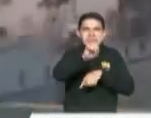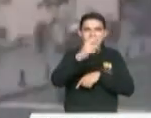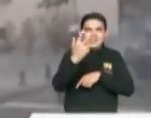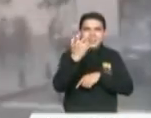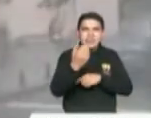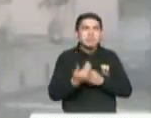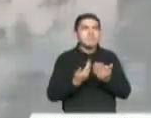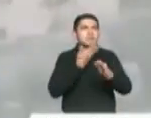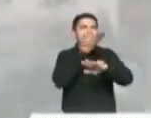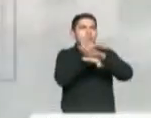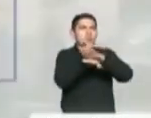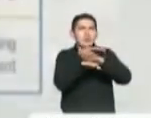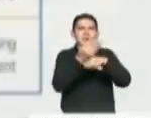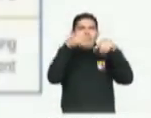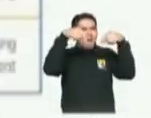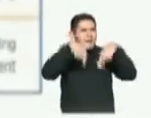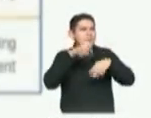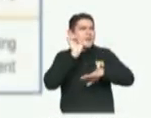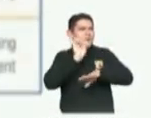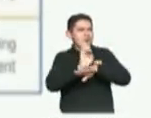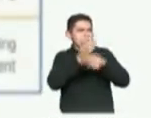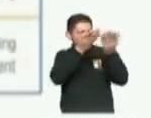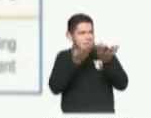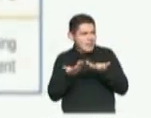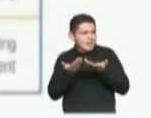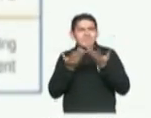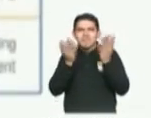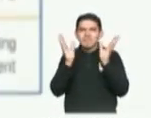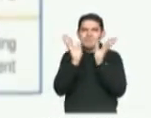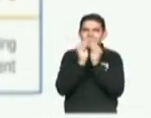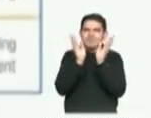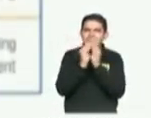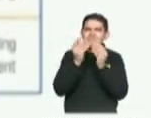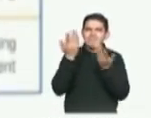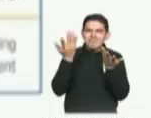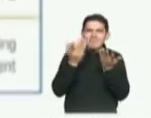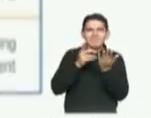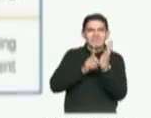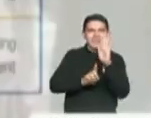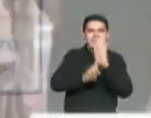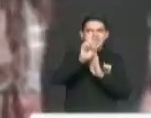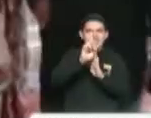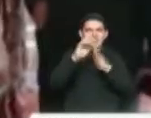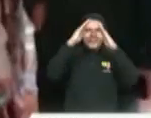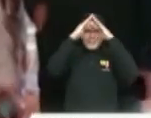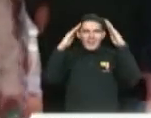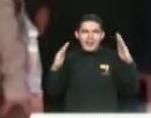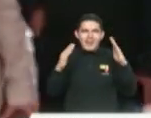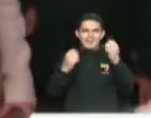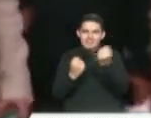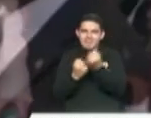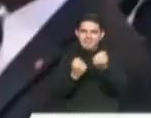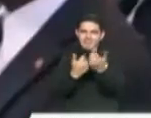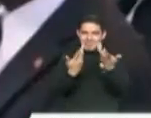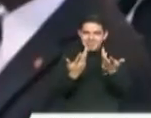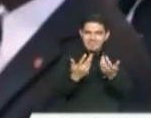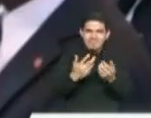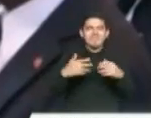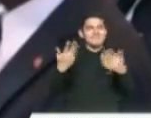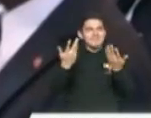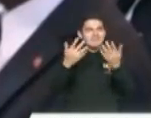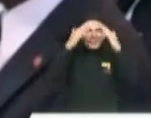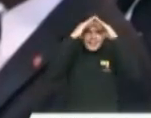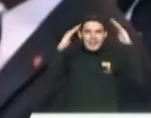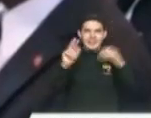naciones unidas para ser sede de la conferencia sobre vivienda y desarrollo urbano sostenible hábitat 3 la cual se efectuará del